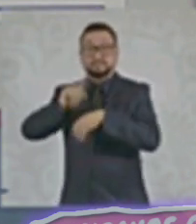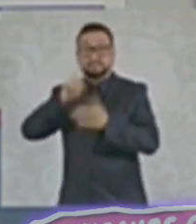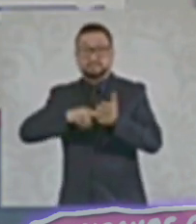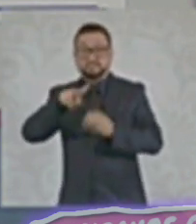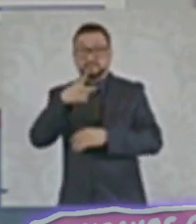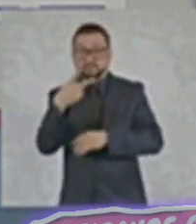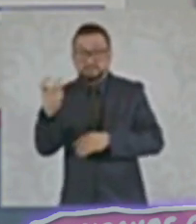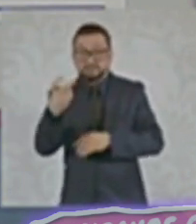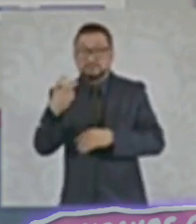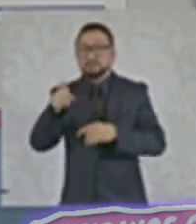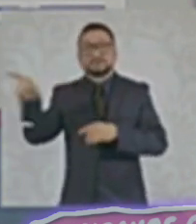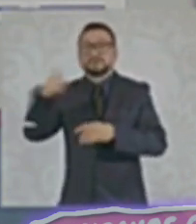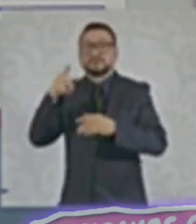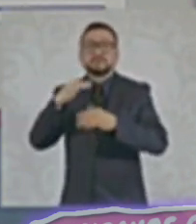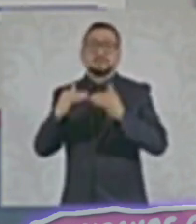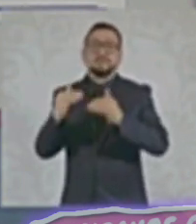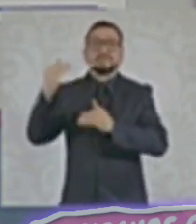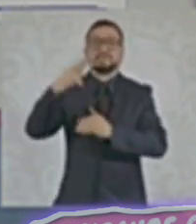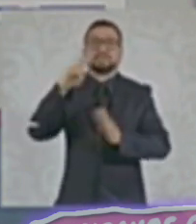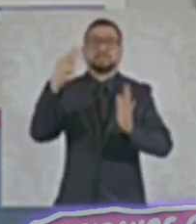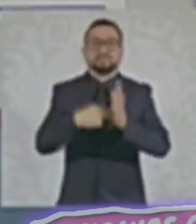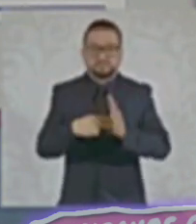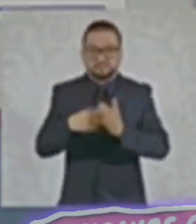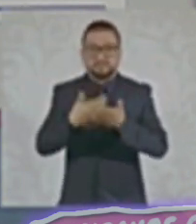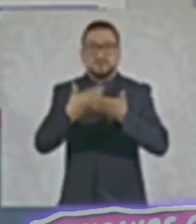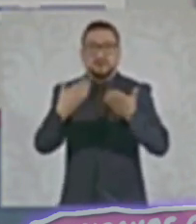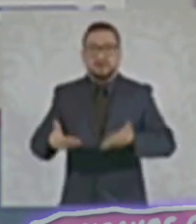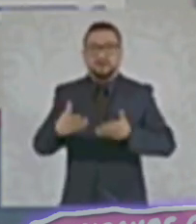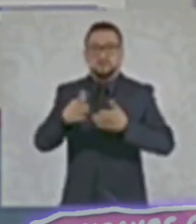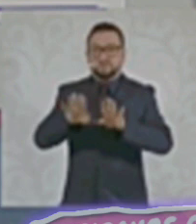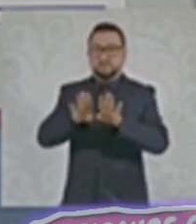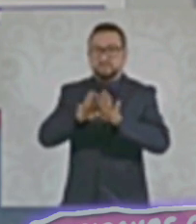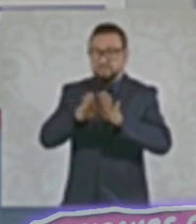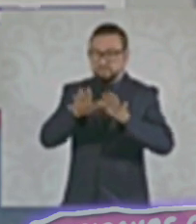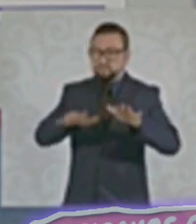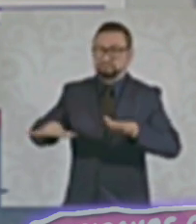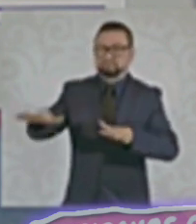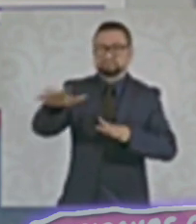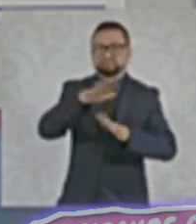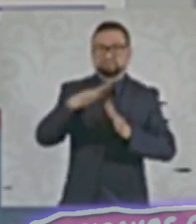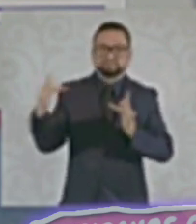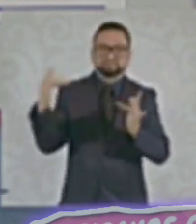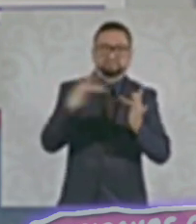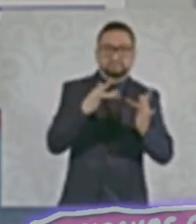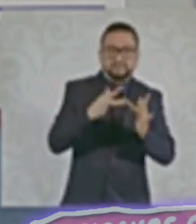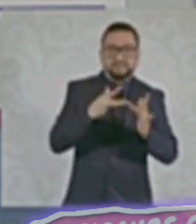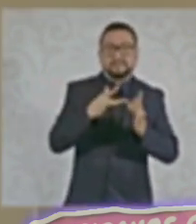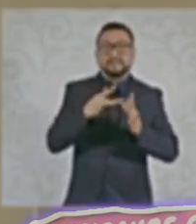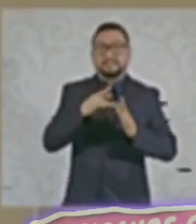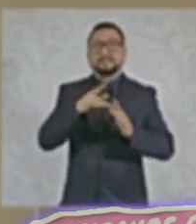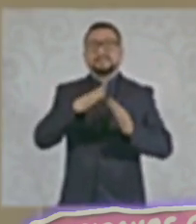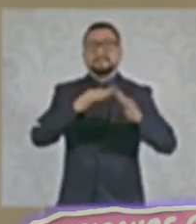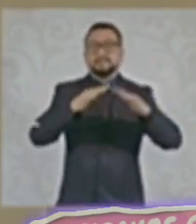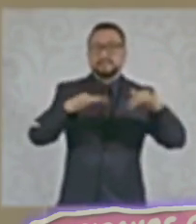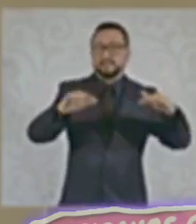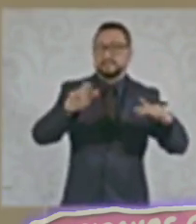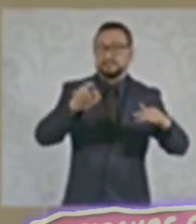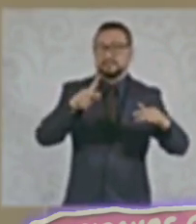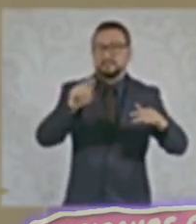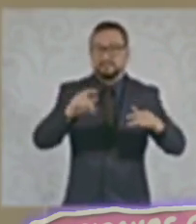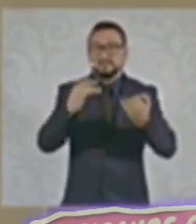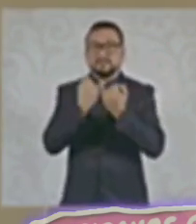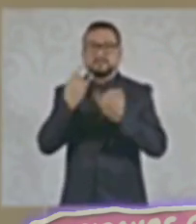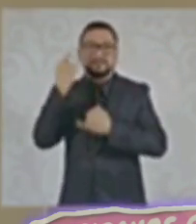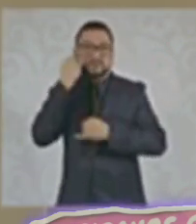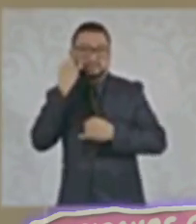ellos fueron a 2,000 y se permite crear un corredor biológico que va a conectar el Mar Caribe con los petenes de Campeche, que esta es